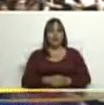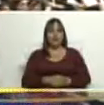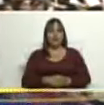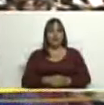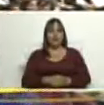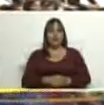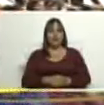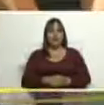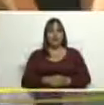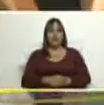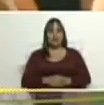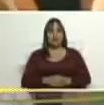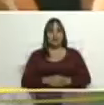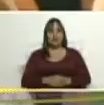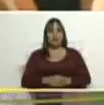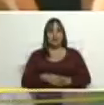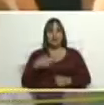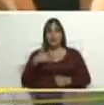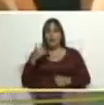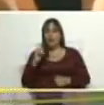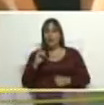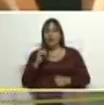Yo estaba con la voz un poco triste,